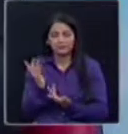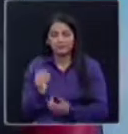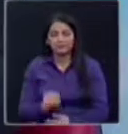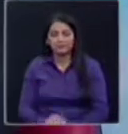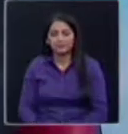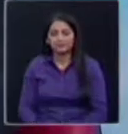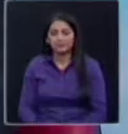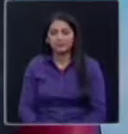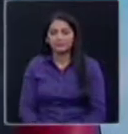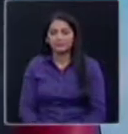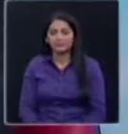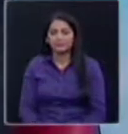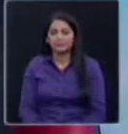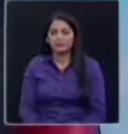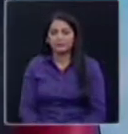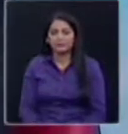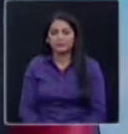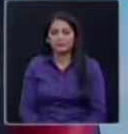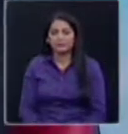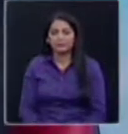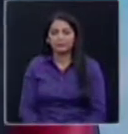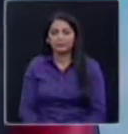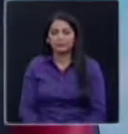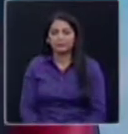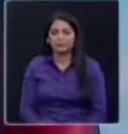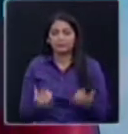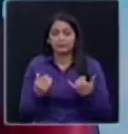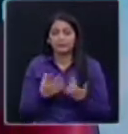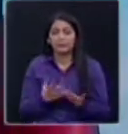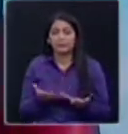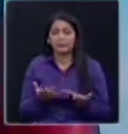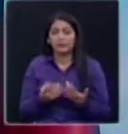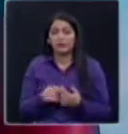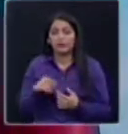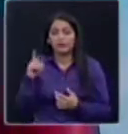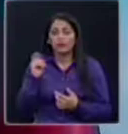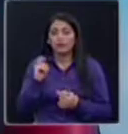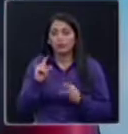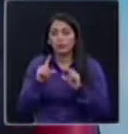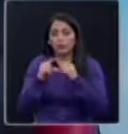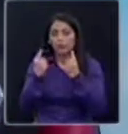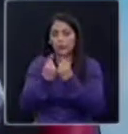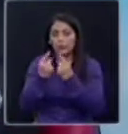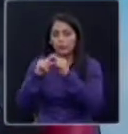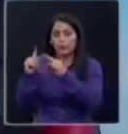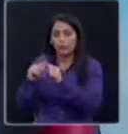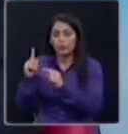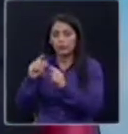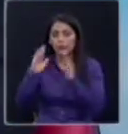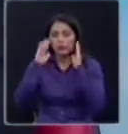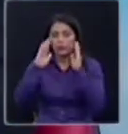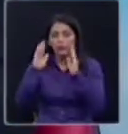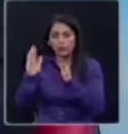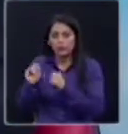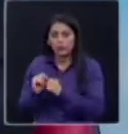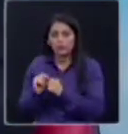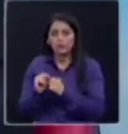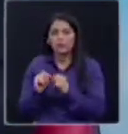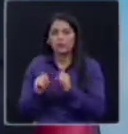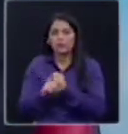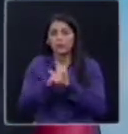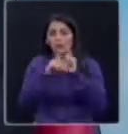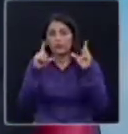Monitoreo de varios medios de comunicación, la creación de espacios de aprendizaje para los grupos prioritarios, así como la plataforma Latitud